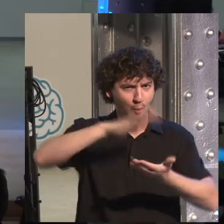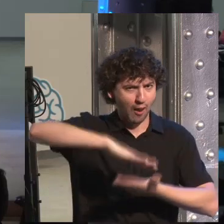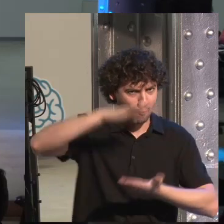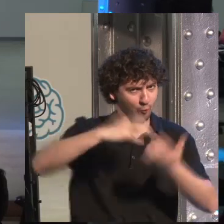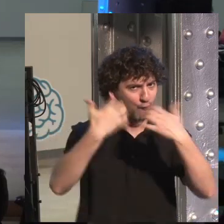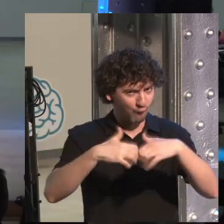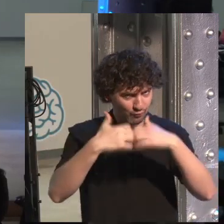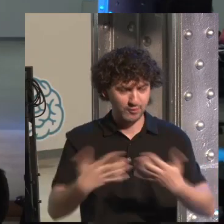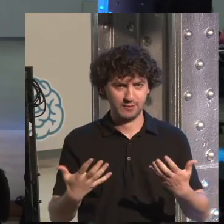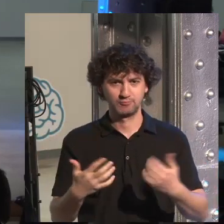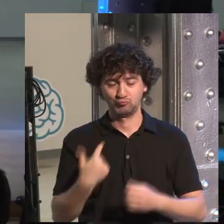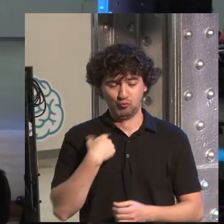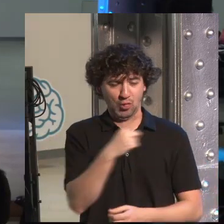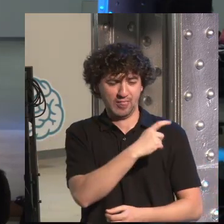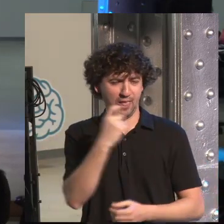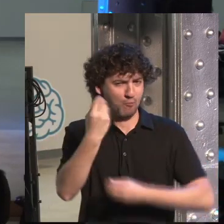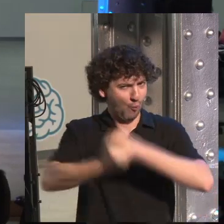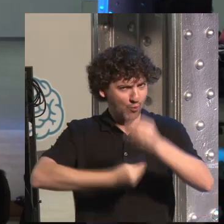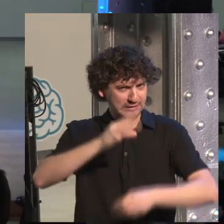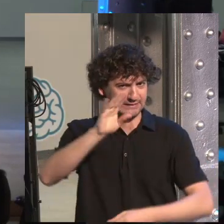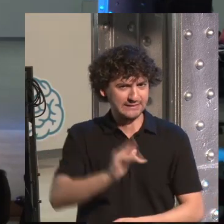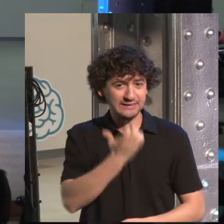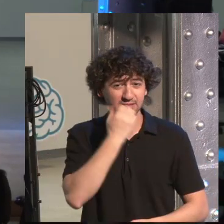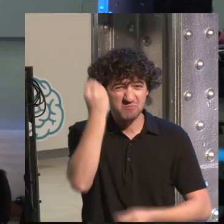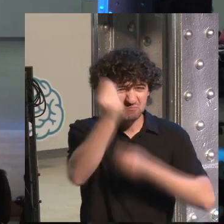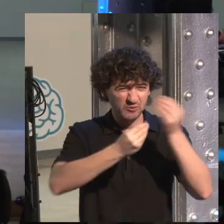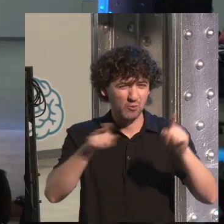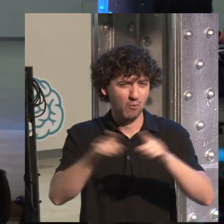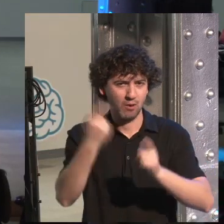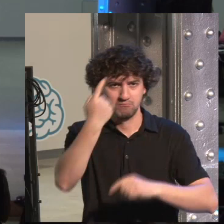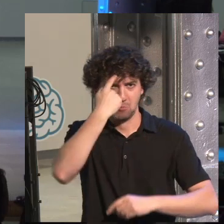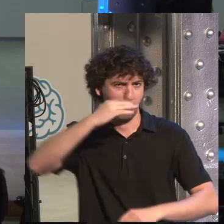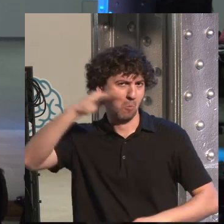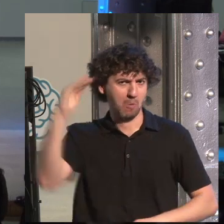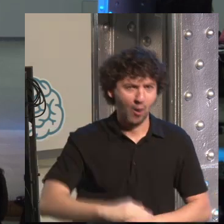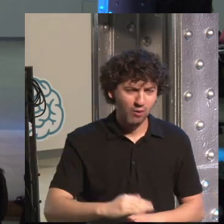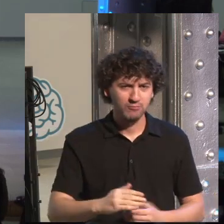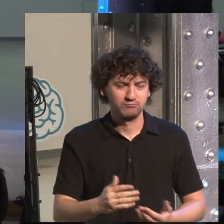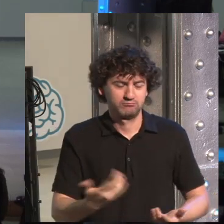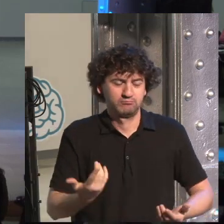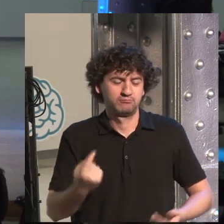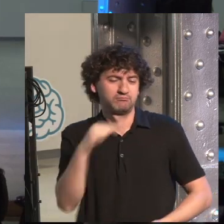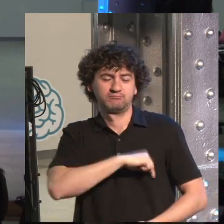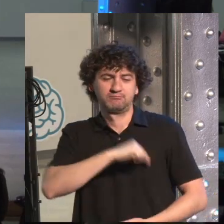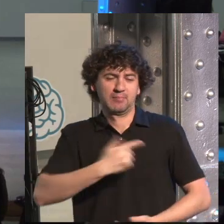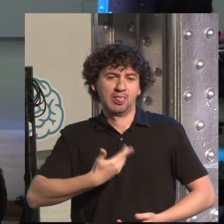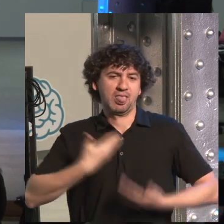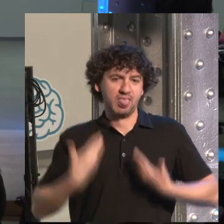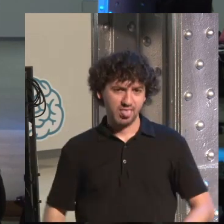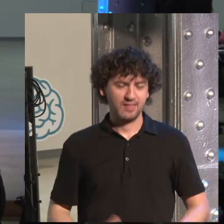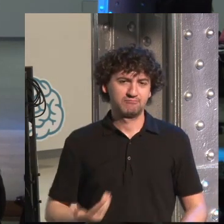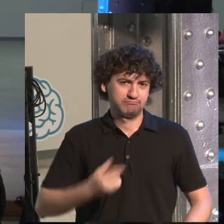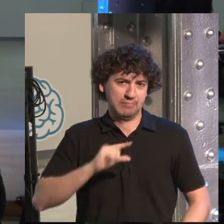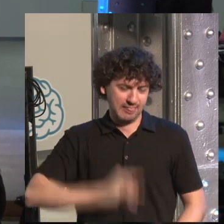cerebro y esto, si lo pensáis un poco, es un bajón, ¿no? Porque la gente a veces dice, yo confiaba pues que